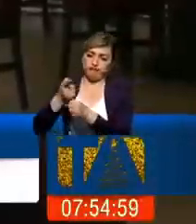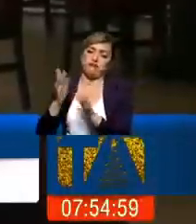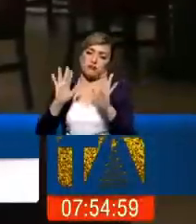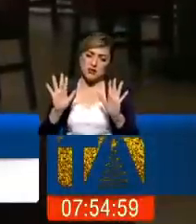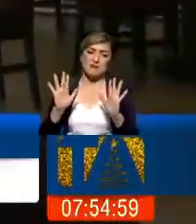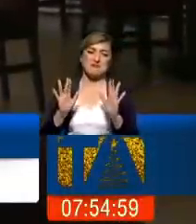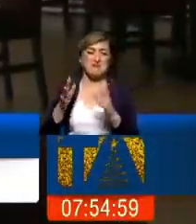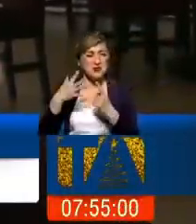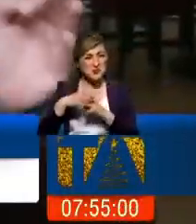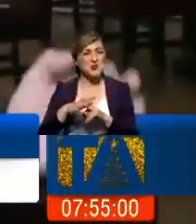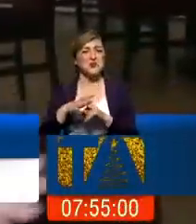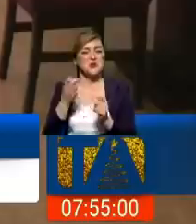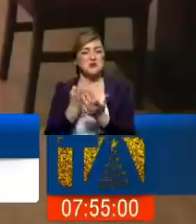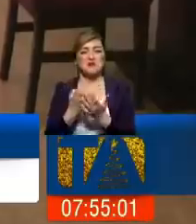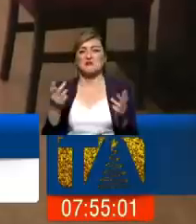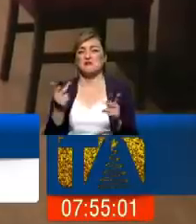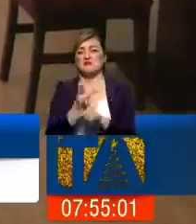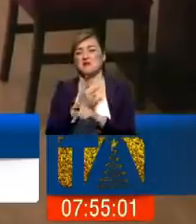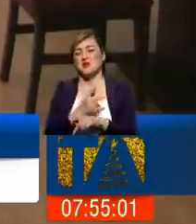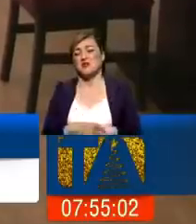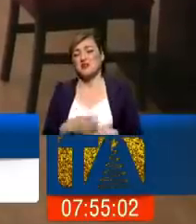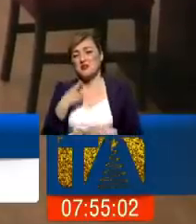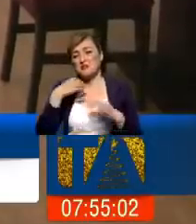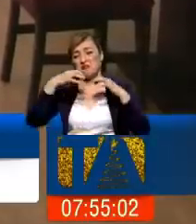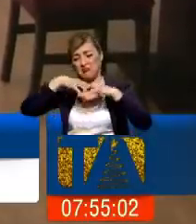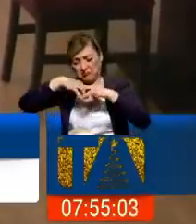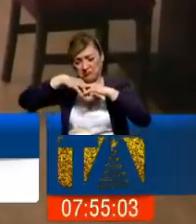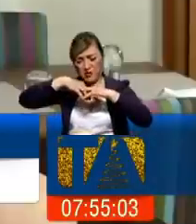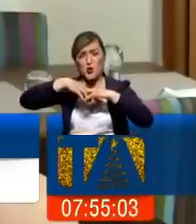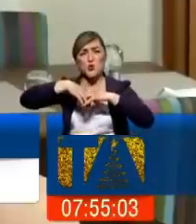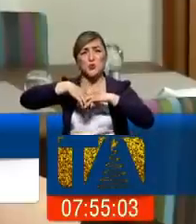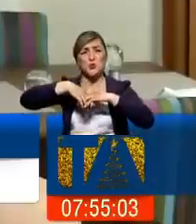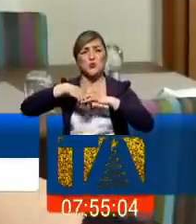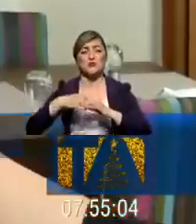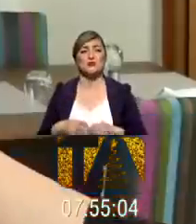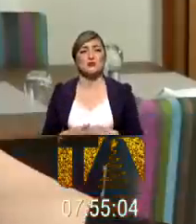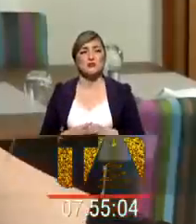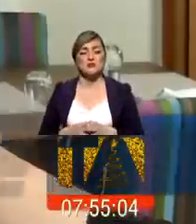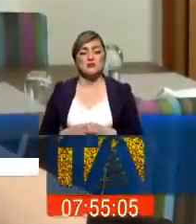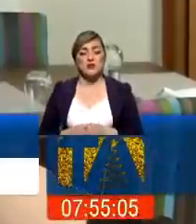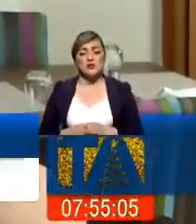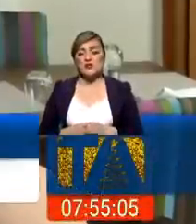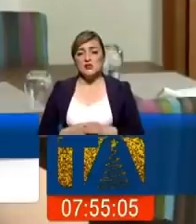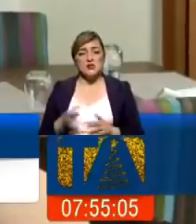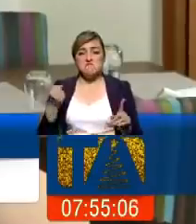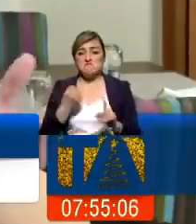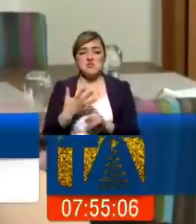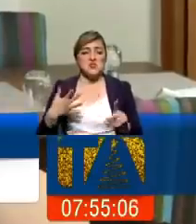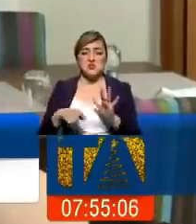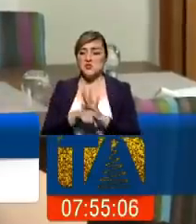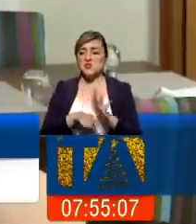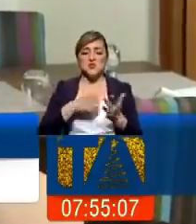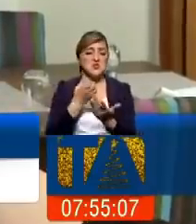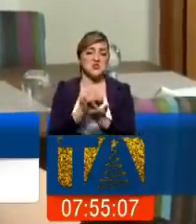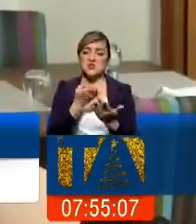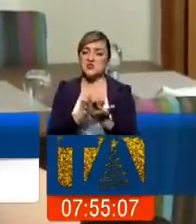que esta situación paraliza más su economía y los deja al borde de la quiebra. Sí, es una afectación económica enorme para